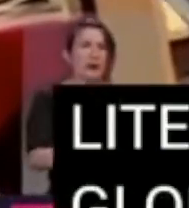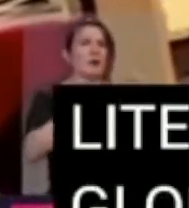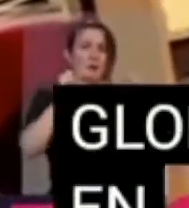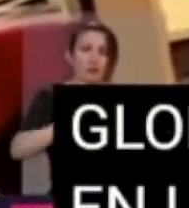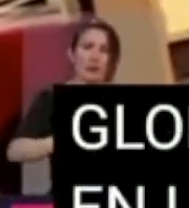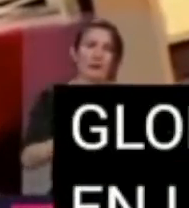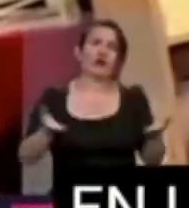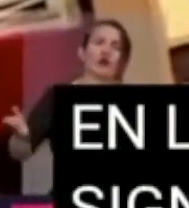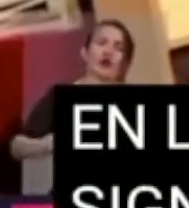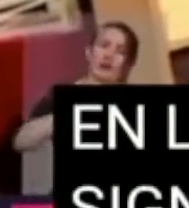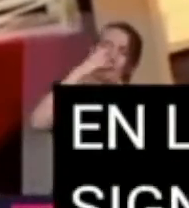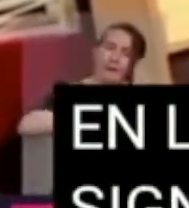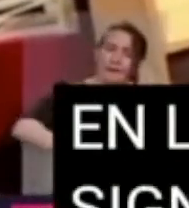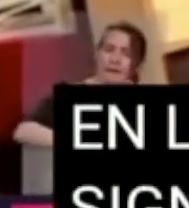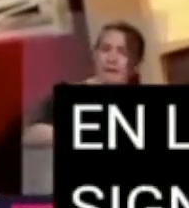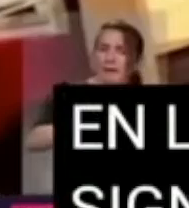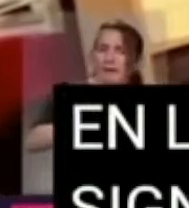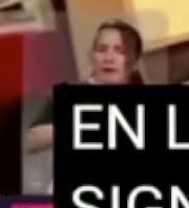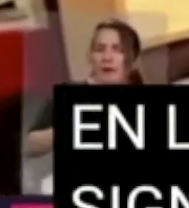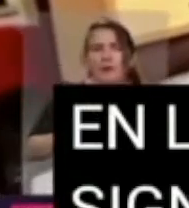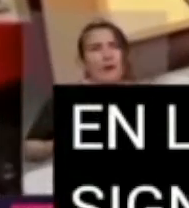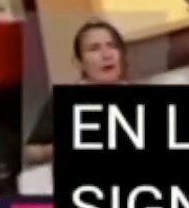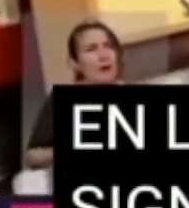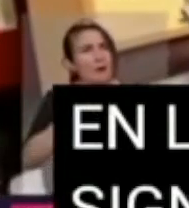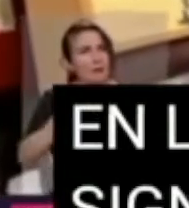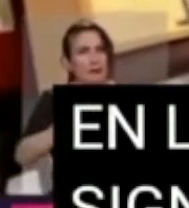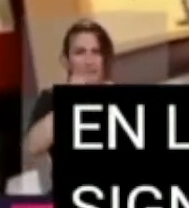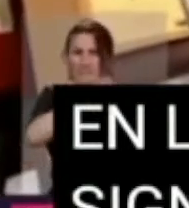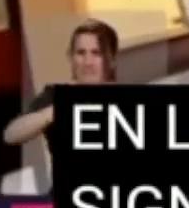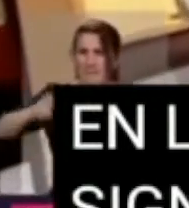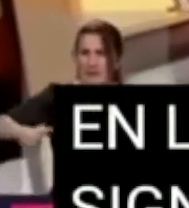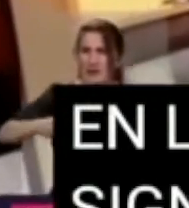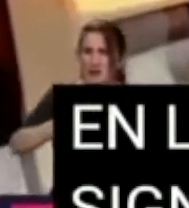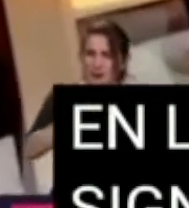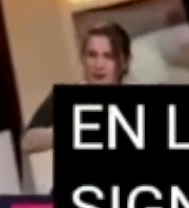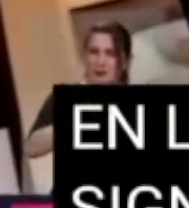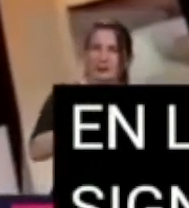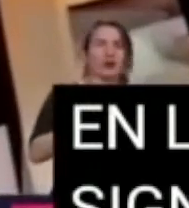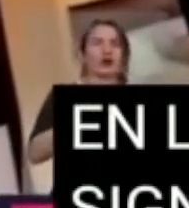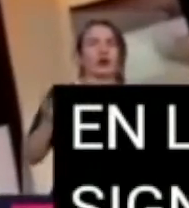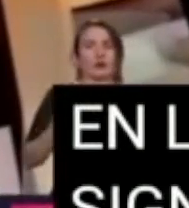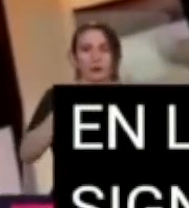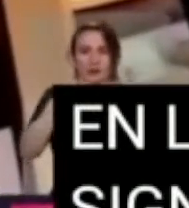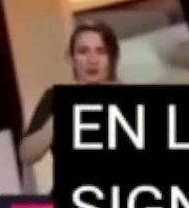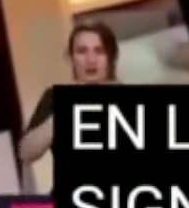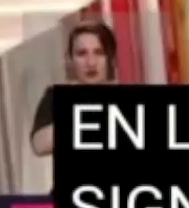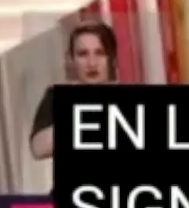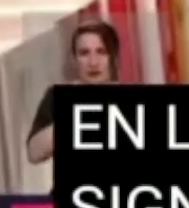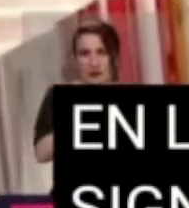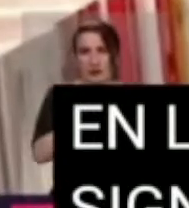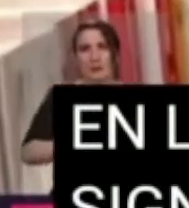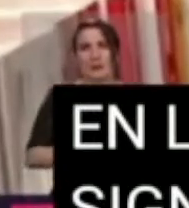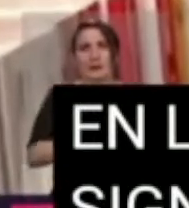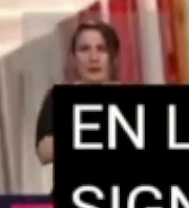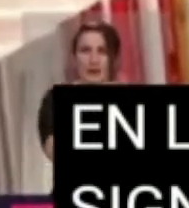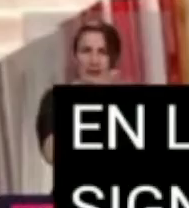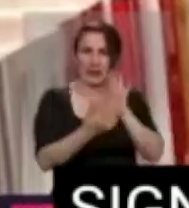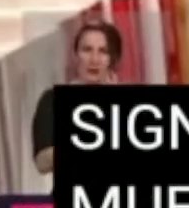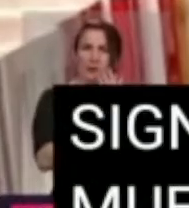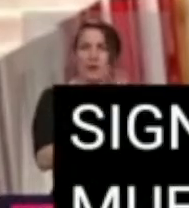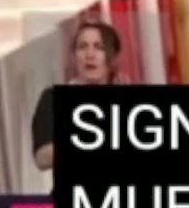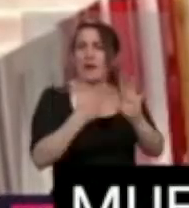a los lectores acercarse en retrospectiva a los personajes que terminan convirtiéndose en referentes sociales. Es un libro que